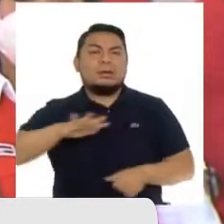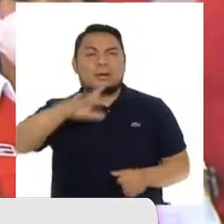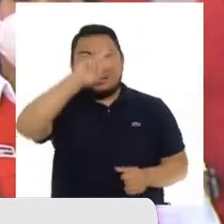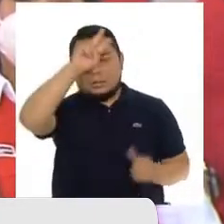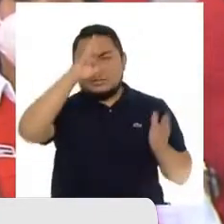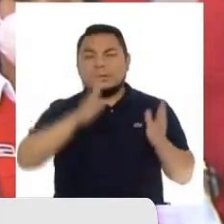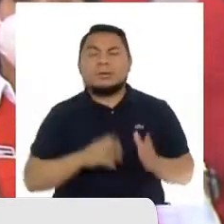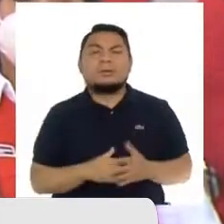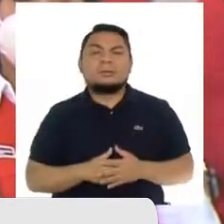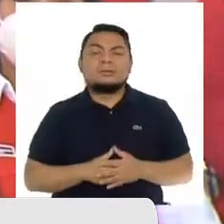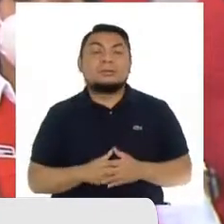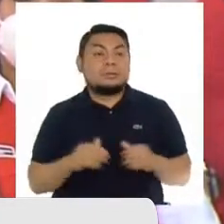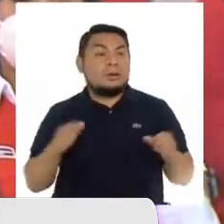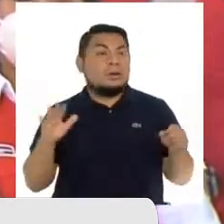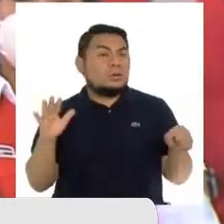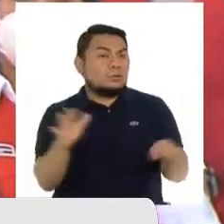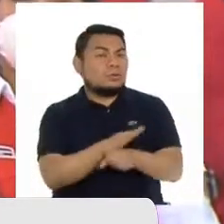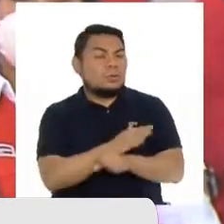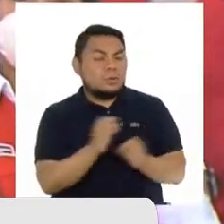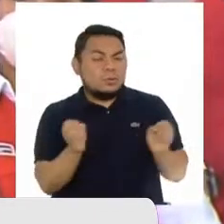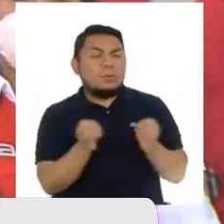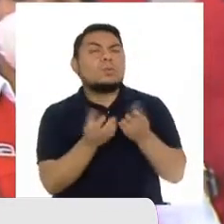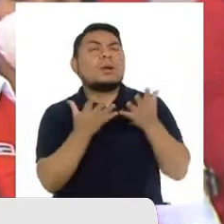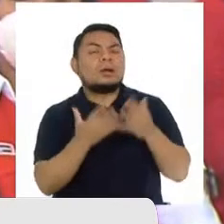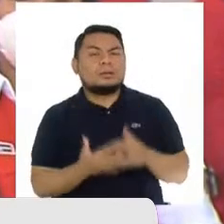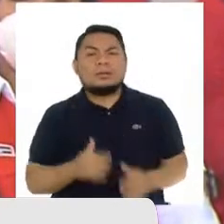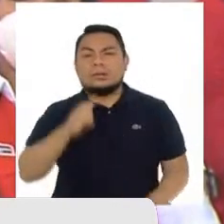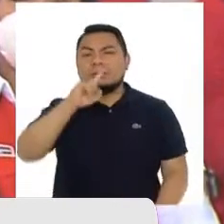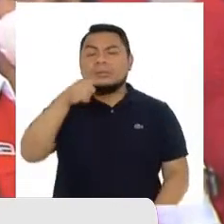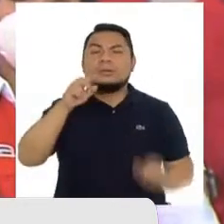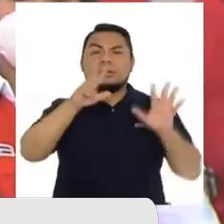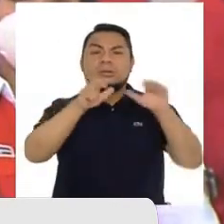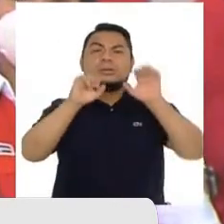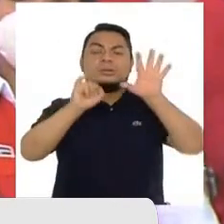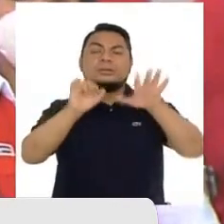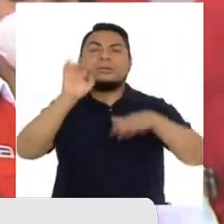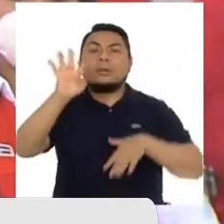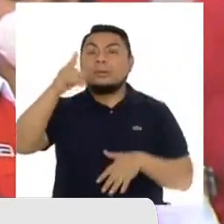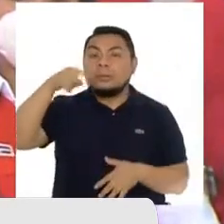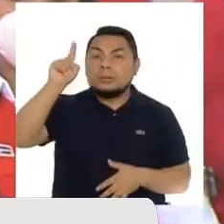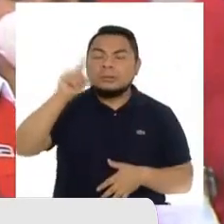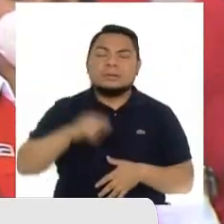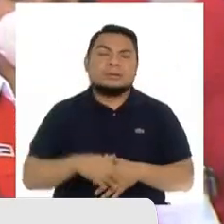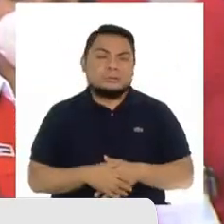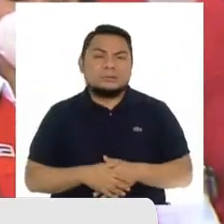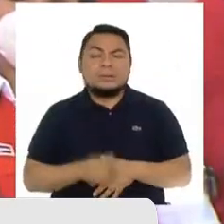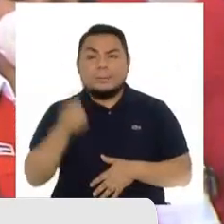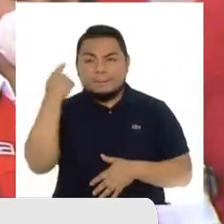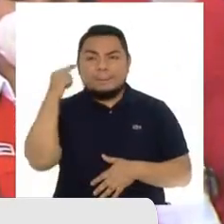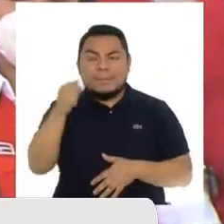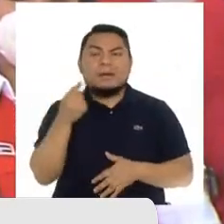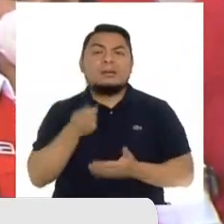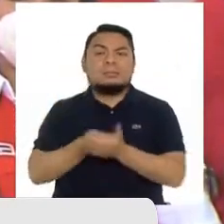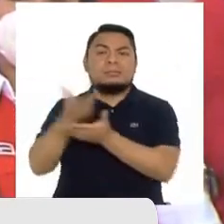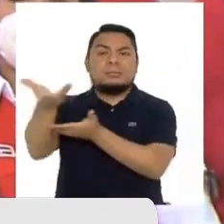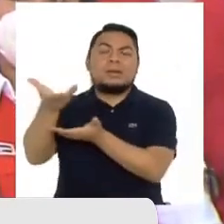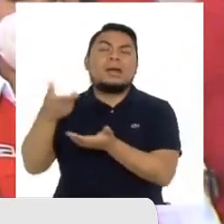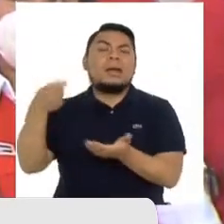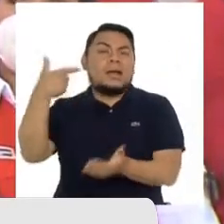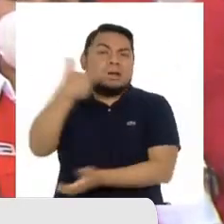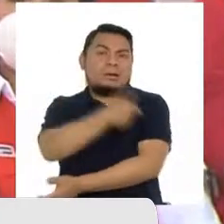en total mil 864 millones para la adquisición de las vacunas